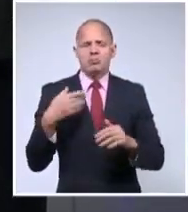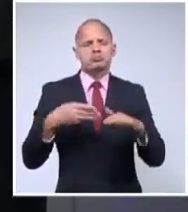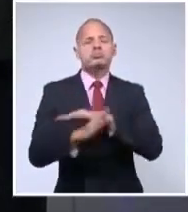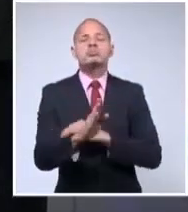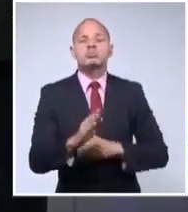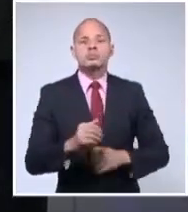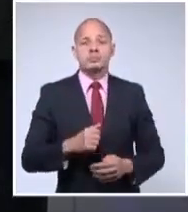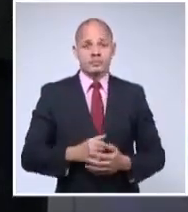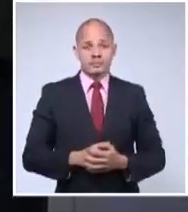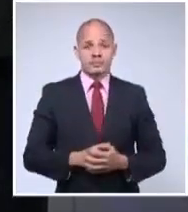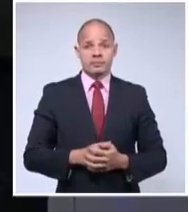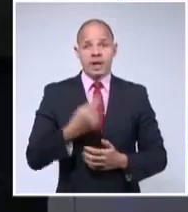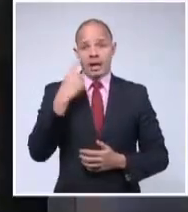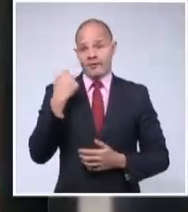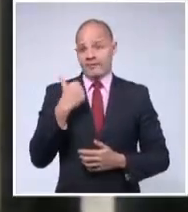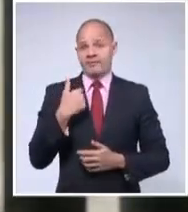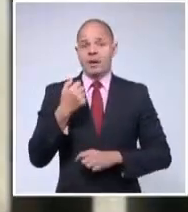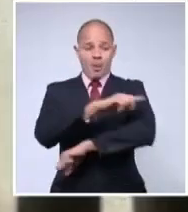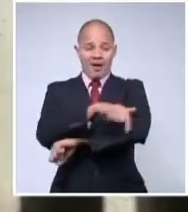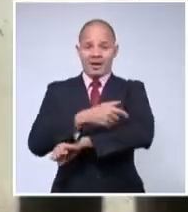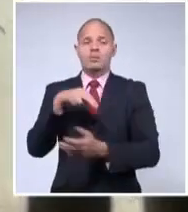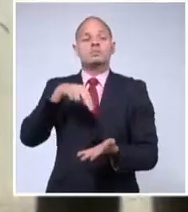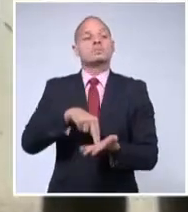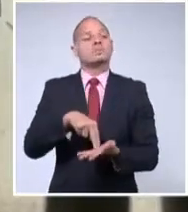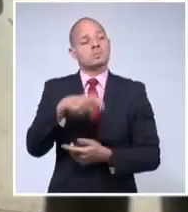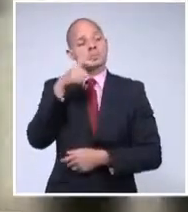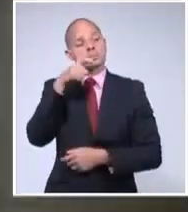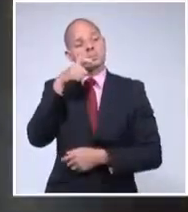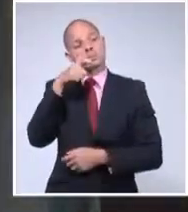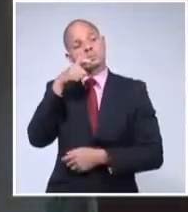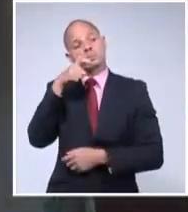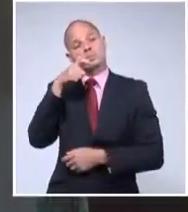Vean, está detenido en la esquina, los vecinos.